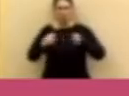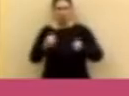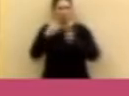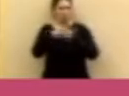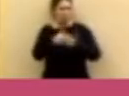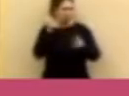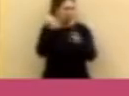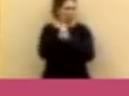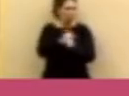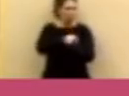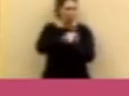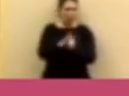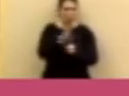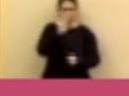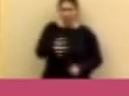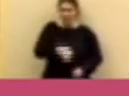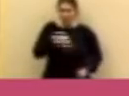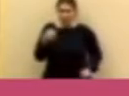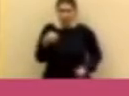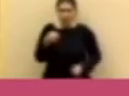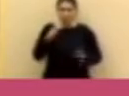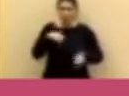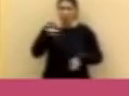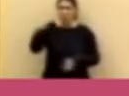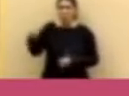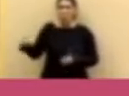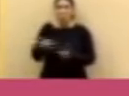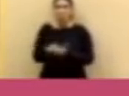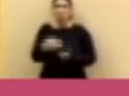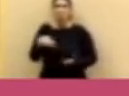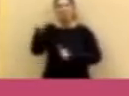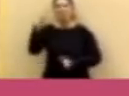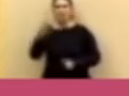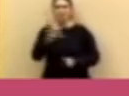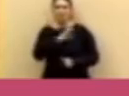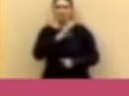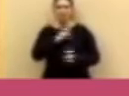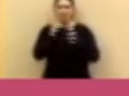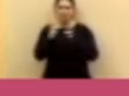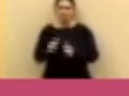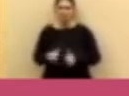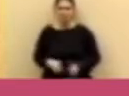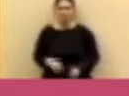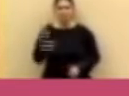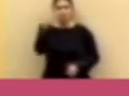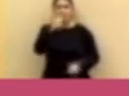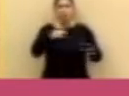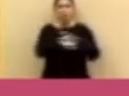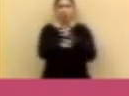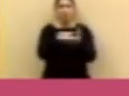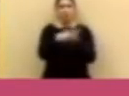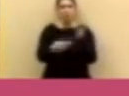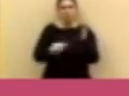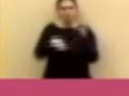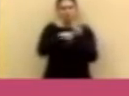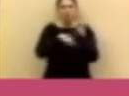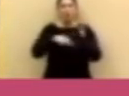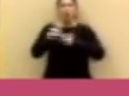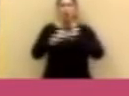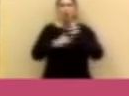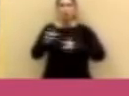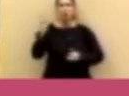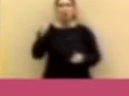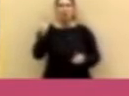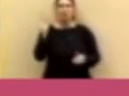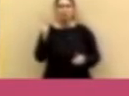claro, si en lugar de eso te dedicas a pelearte con tu principal aliado, que tiene 52 diputados que te sostienen tres gobiernos, en